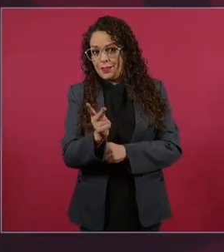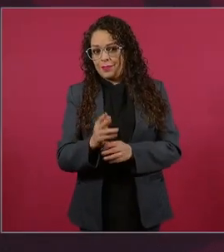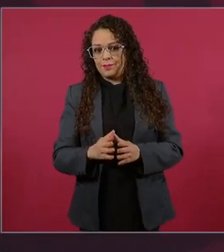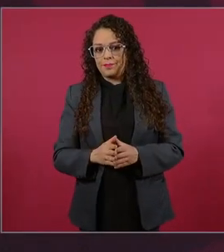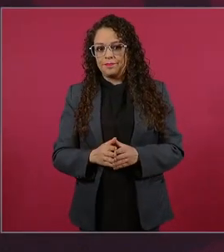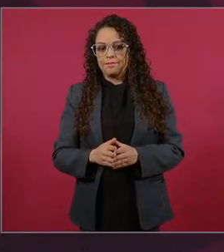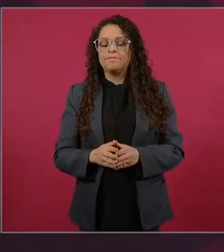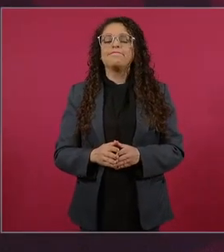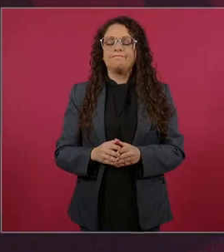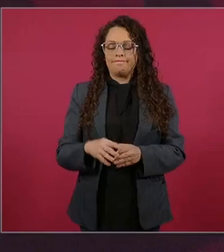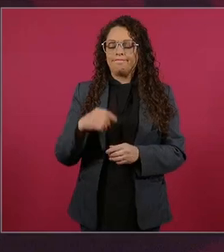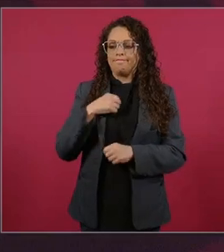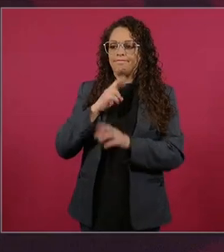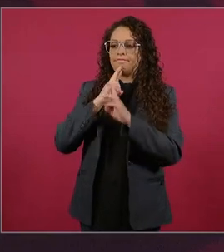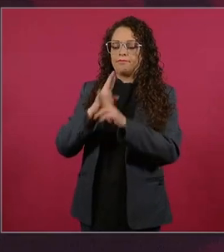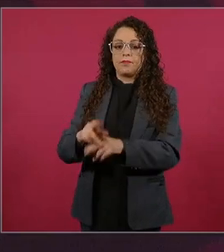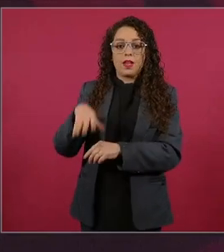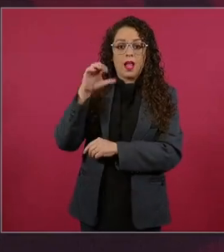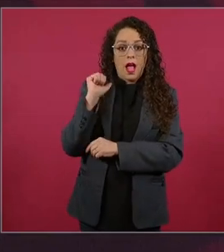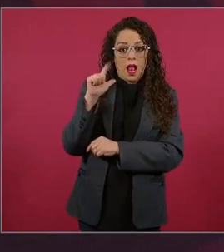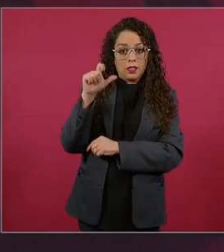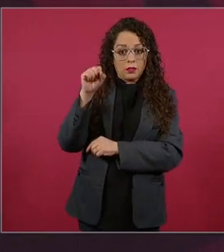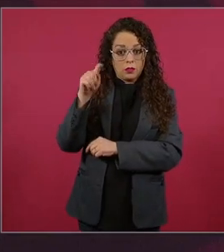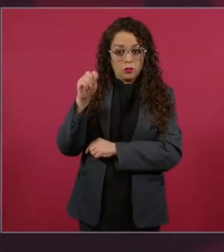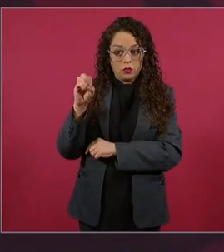Alstom, porque tiene su planta